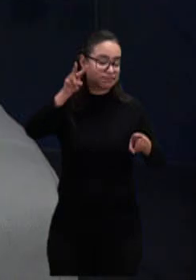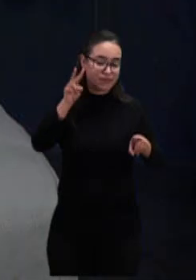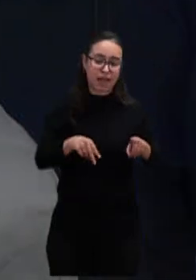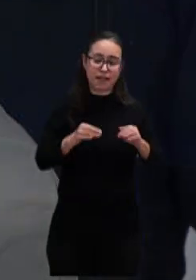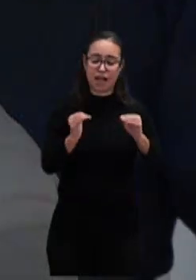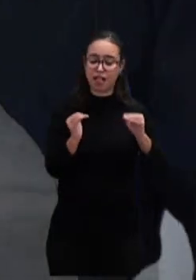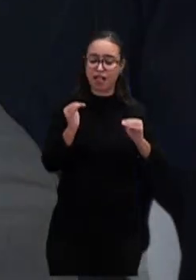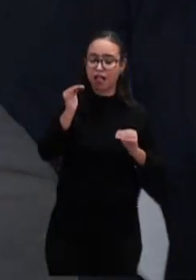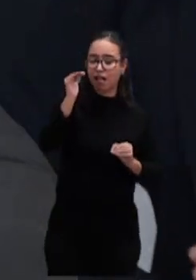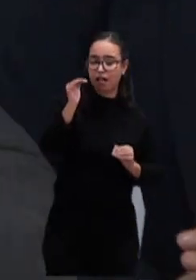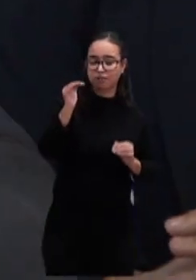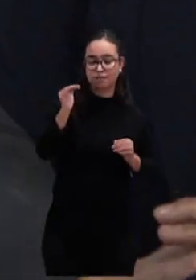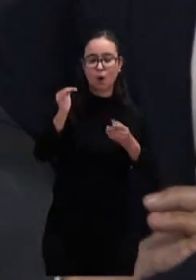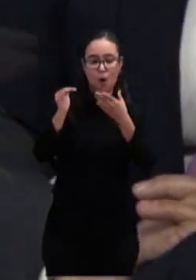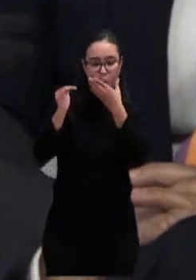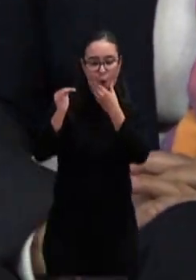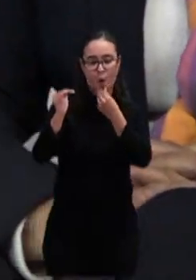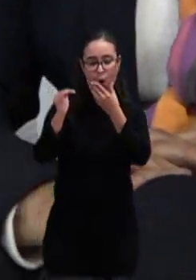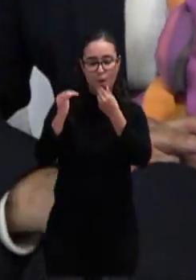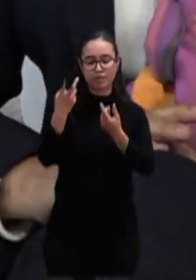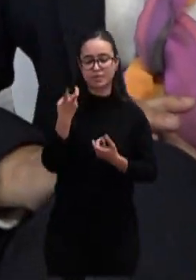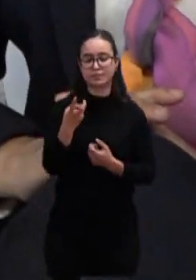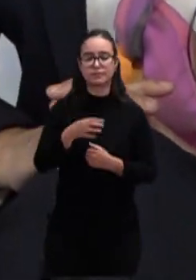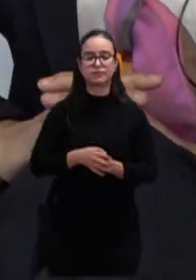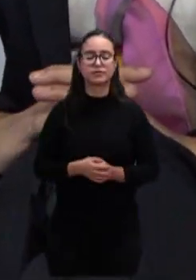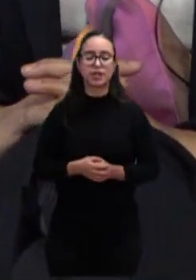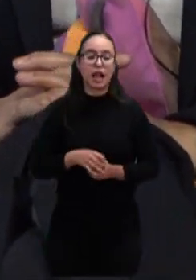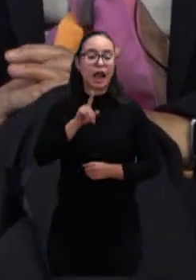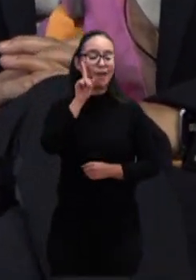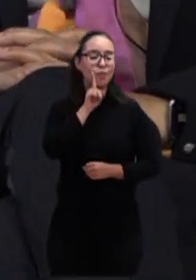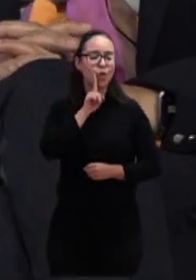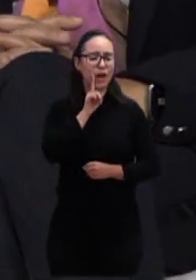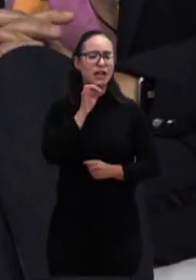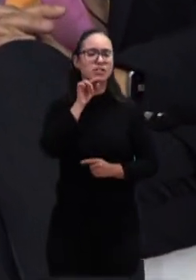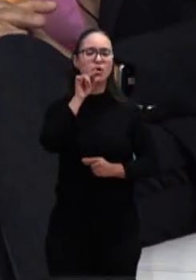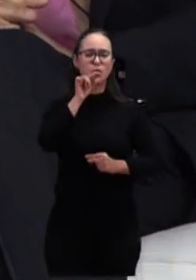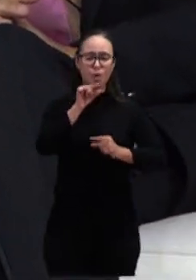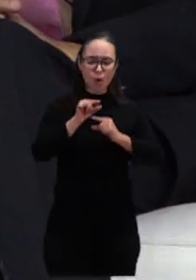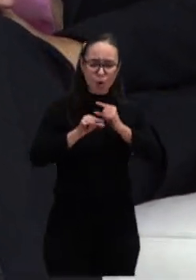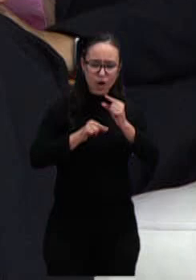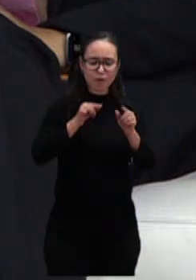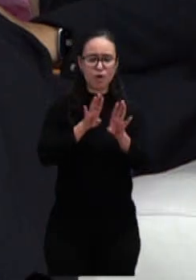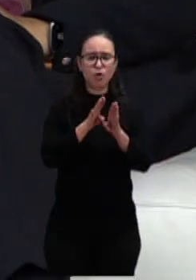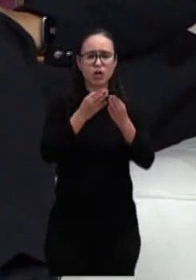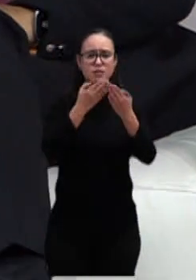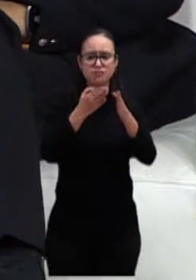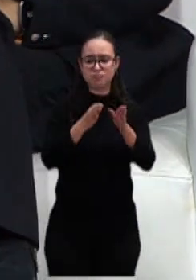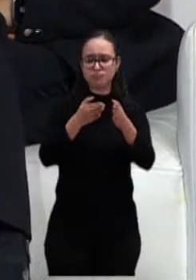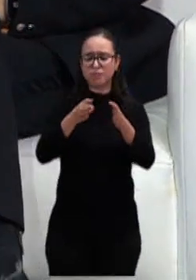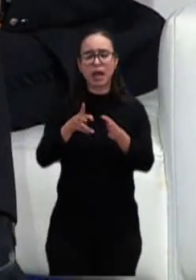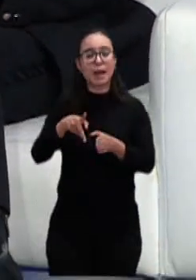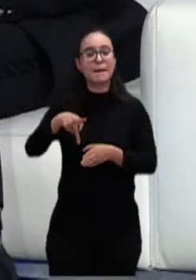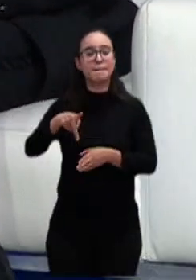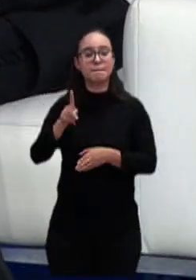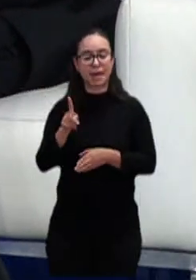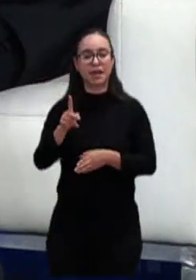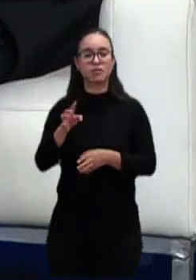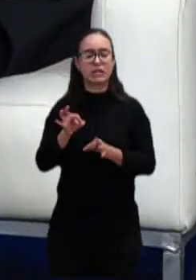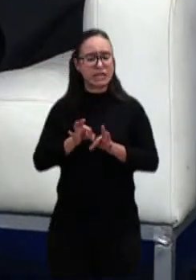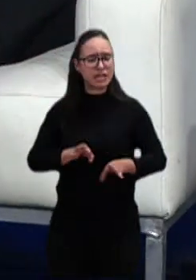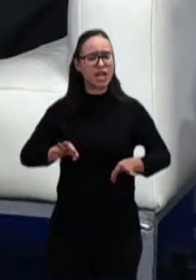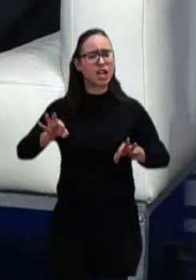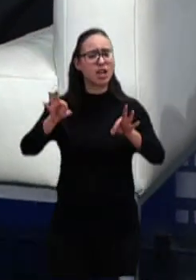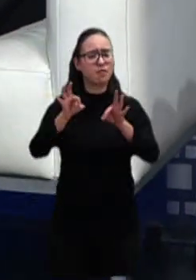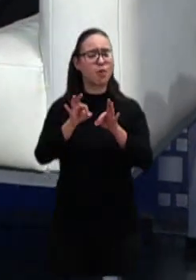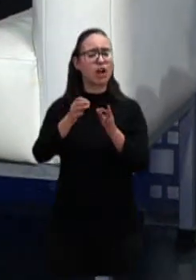hombres verdad y es cierto las mujeres estamos emprendiendo todo el tiempo pero sin las herramientas necesarias para que nuestra para que